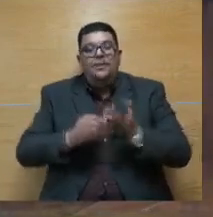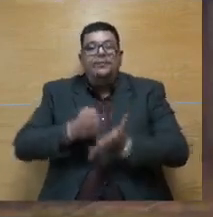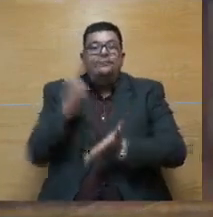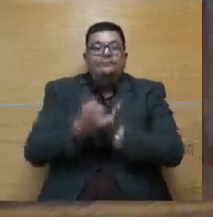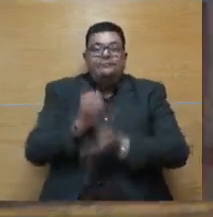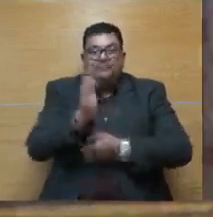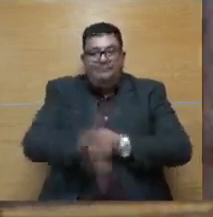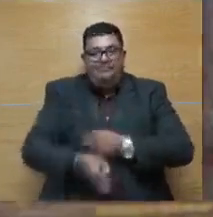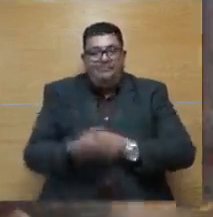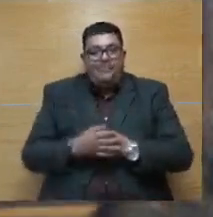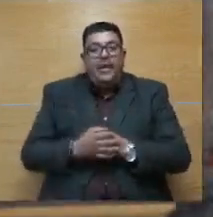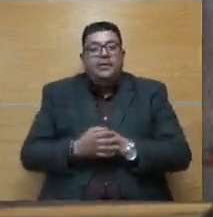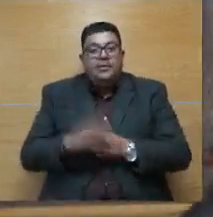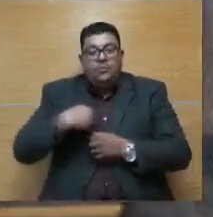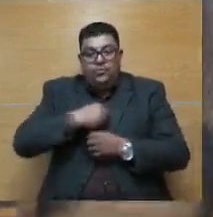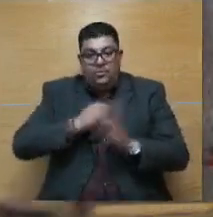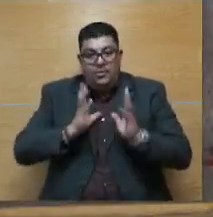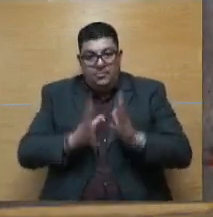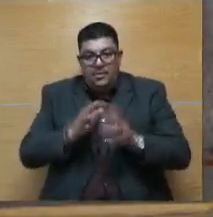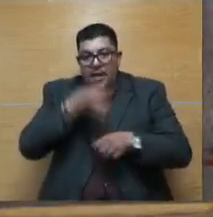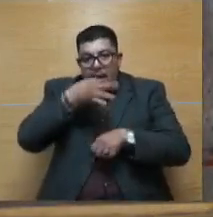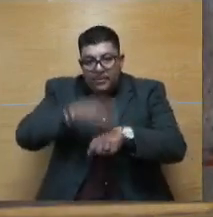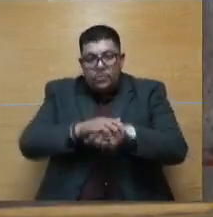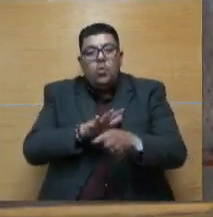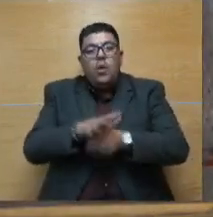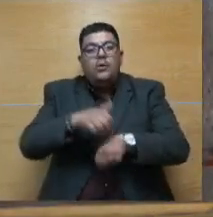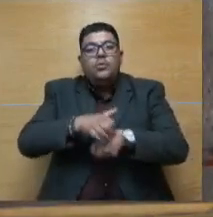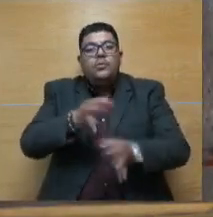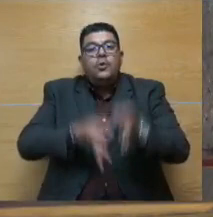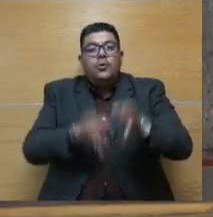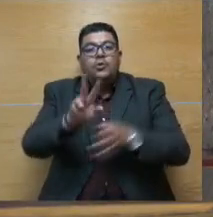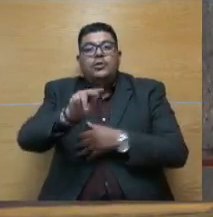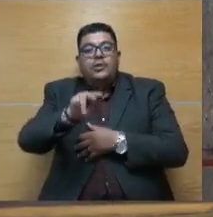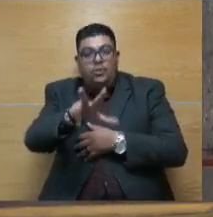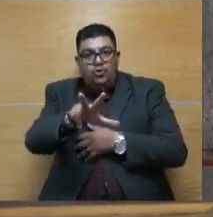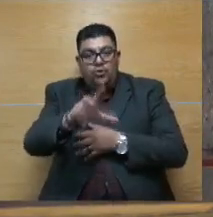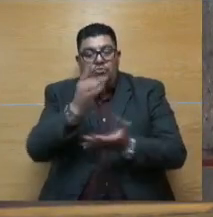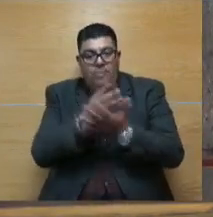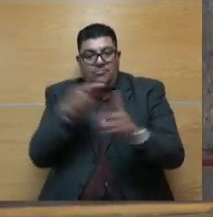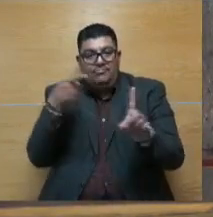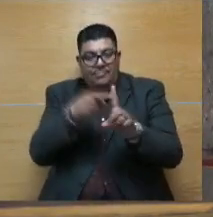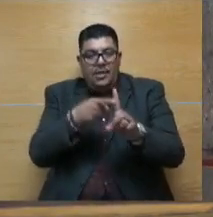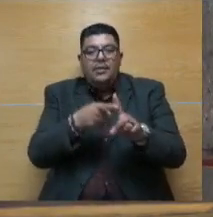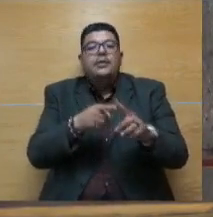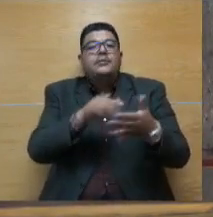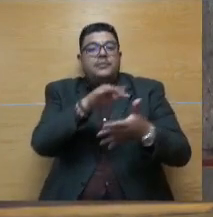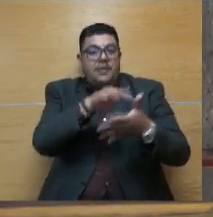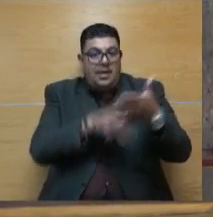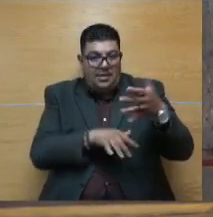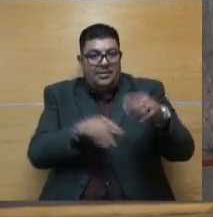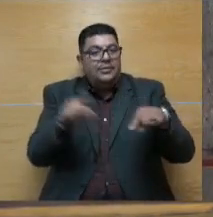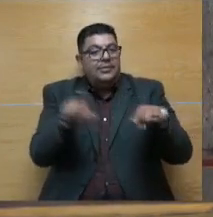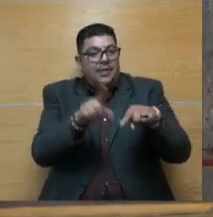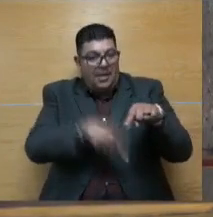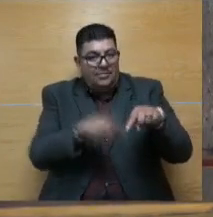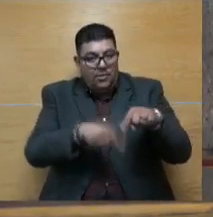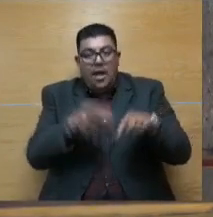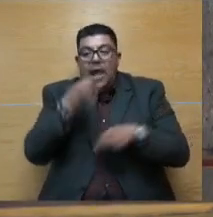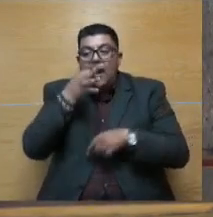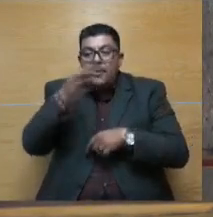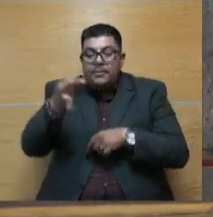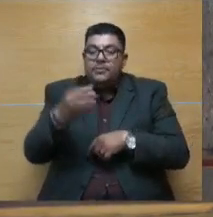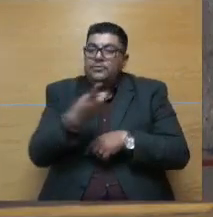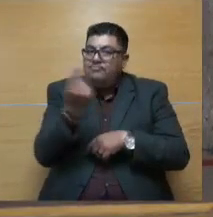En consecuencia esta sala resuelve en el juicio de la ciudadanía 88 de este año único se modifica la resolución impugnada respecto a la notificación para los